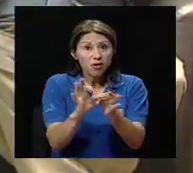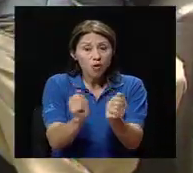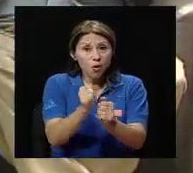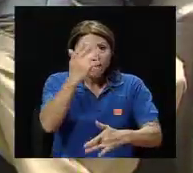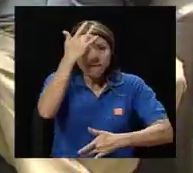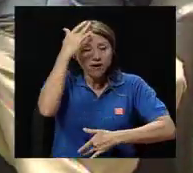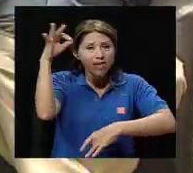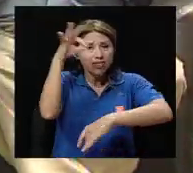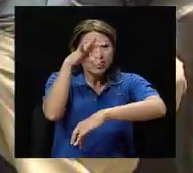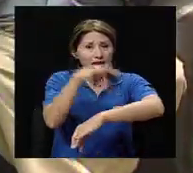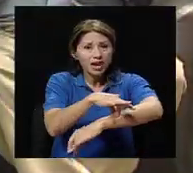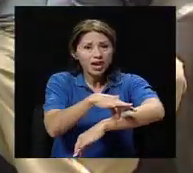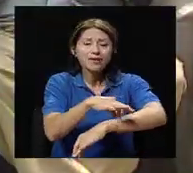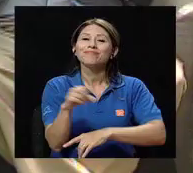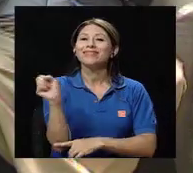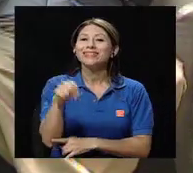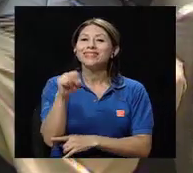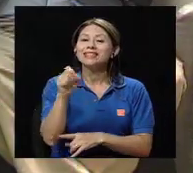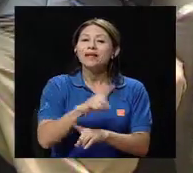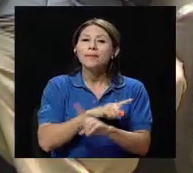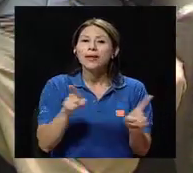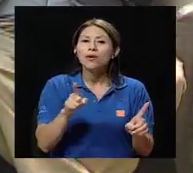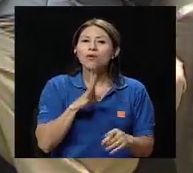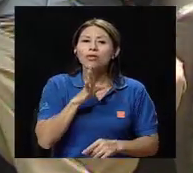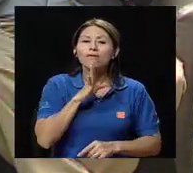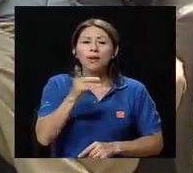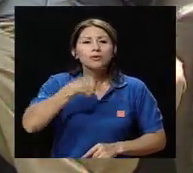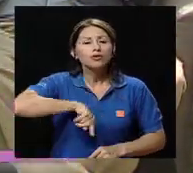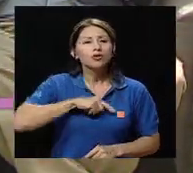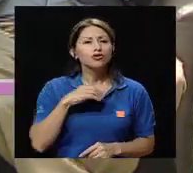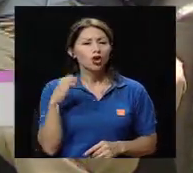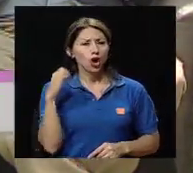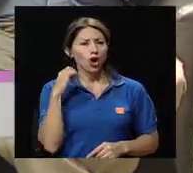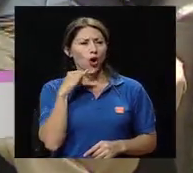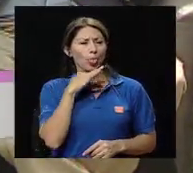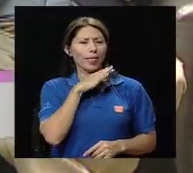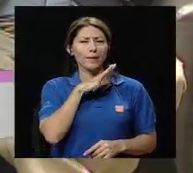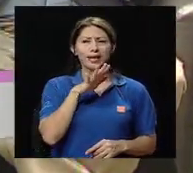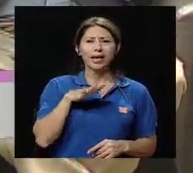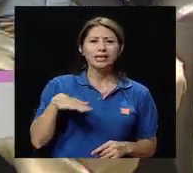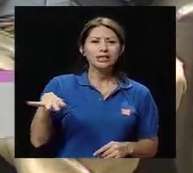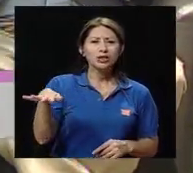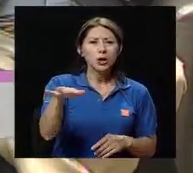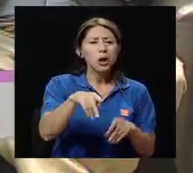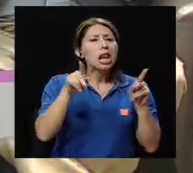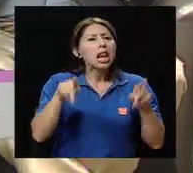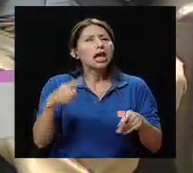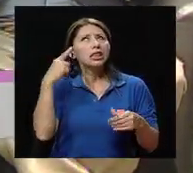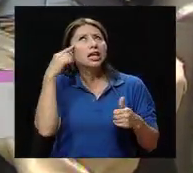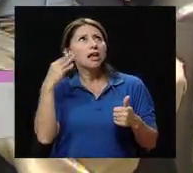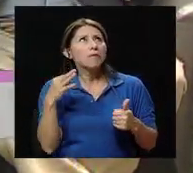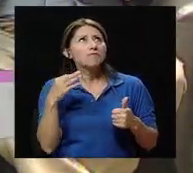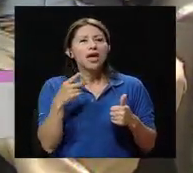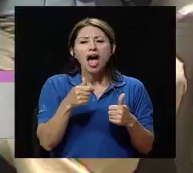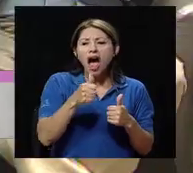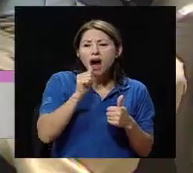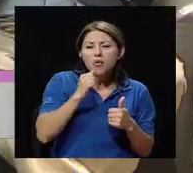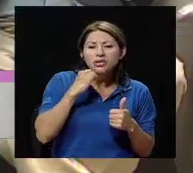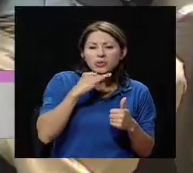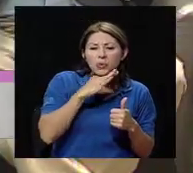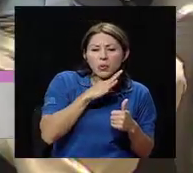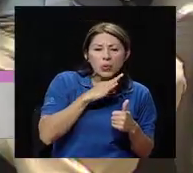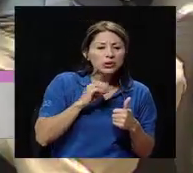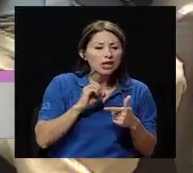tal vez lo que deberíamos pensar más que contaminación, cuando a la gente le hablamos de contaminación, la gente no puede evitar pensar en el agua sucia, en